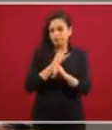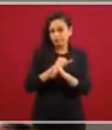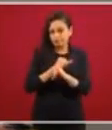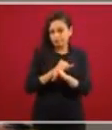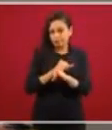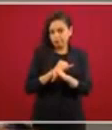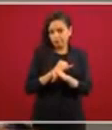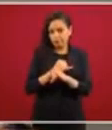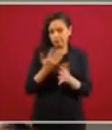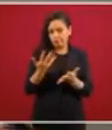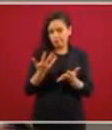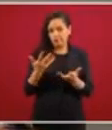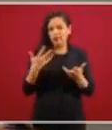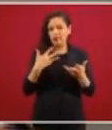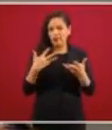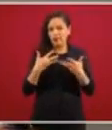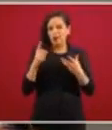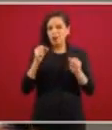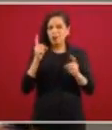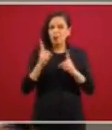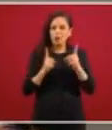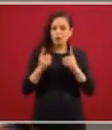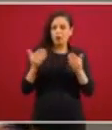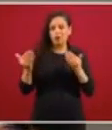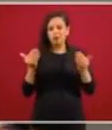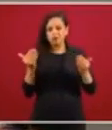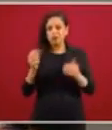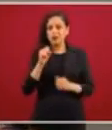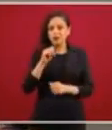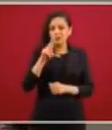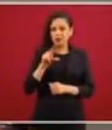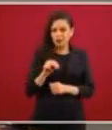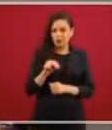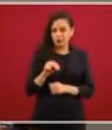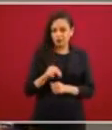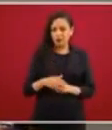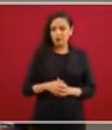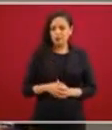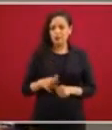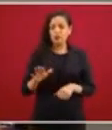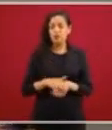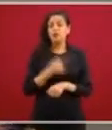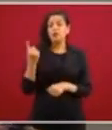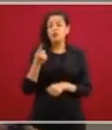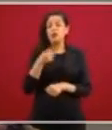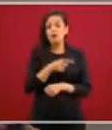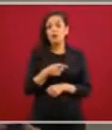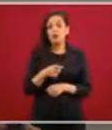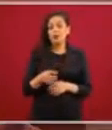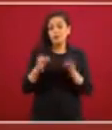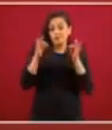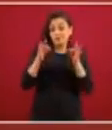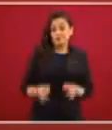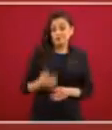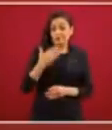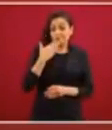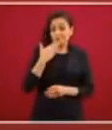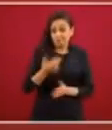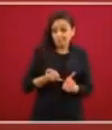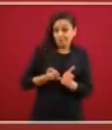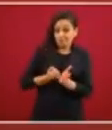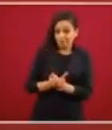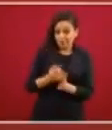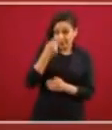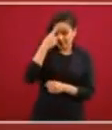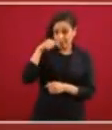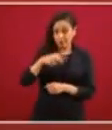Había alguna controversia sobre esto, si esto vulneraría la legitimidad o la legalidad de las sesiones y pues ya veremos qué